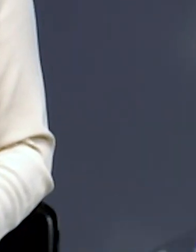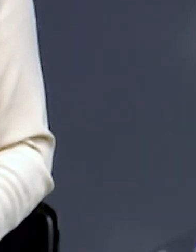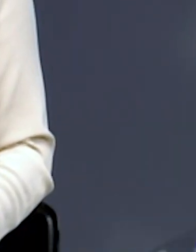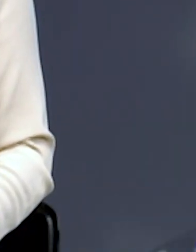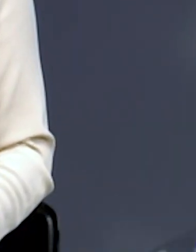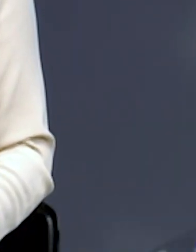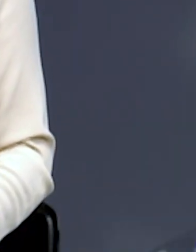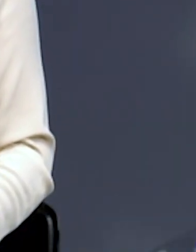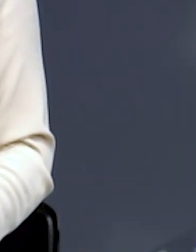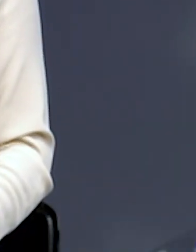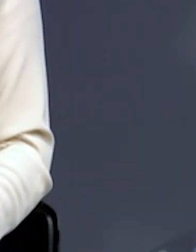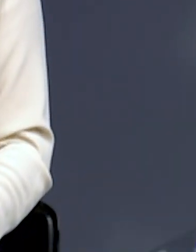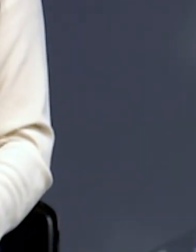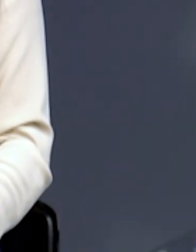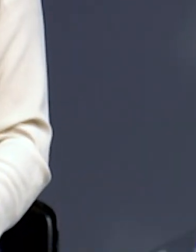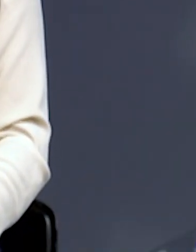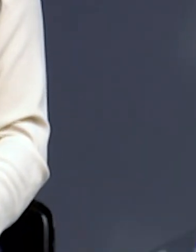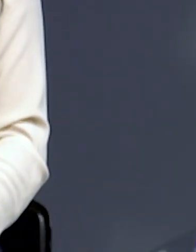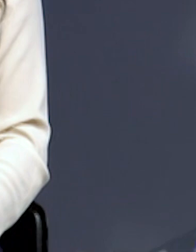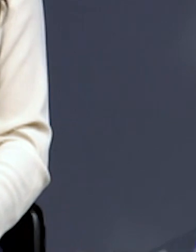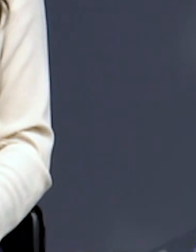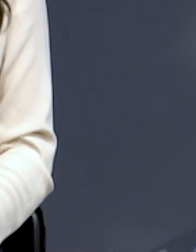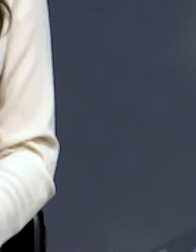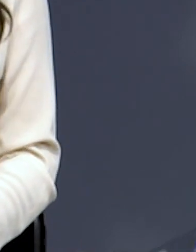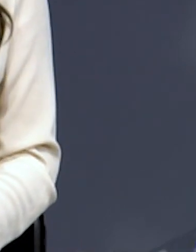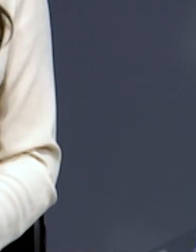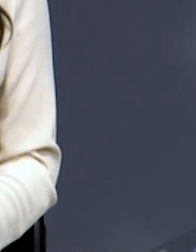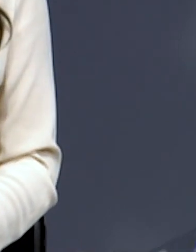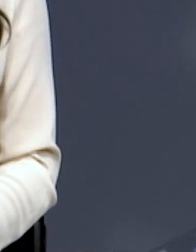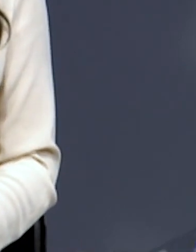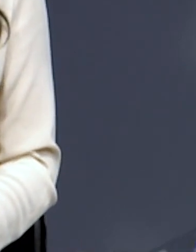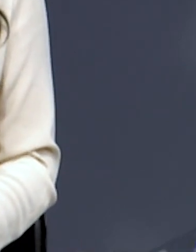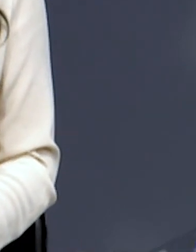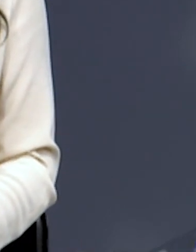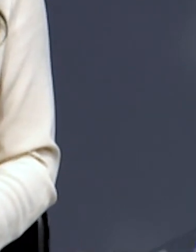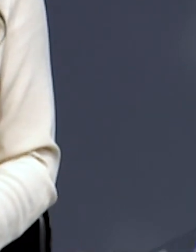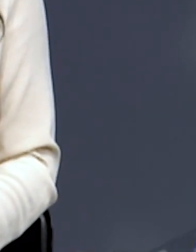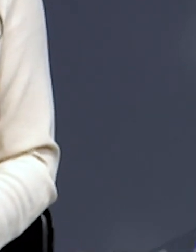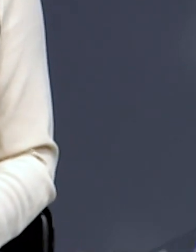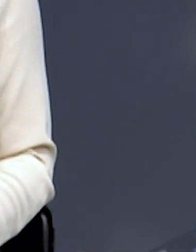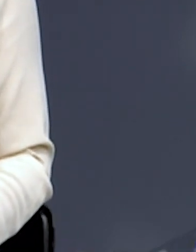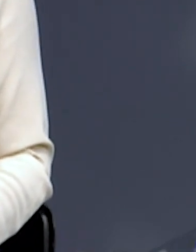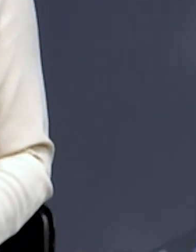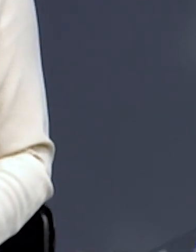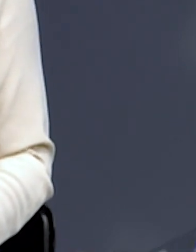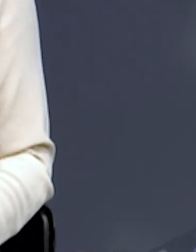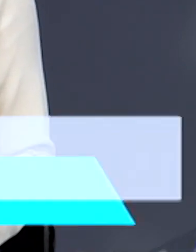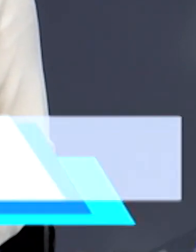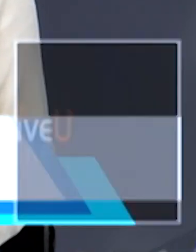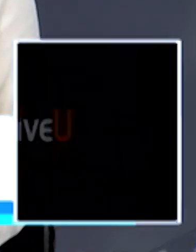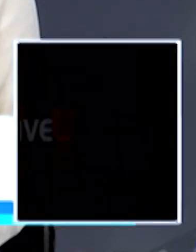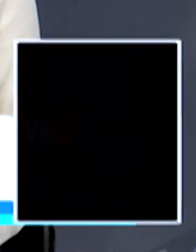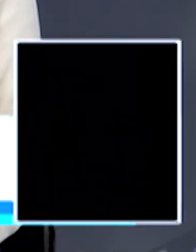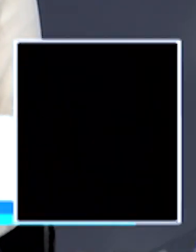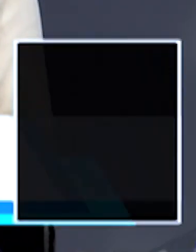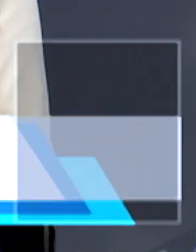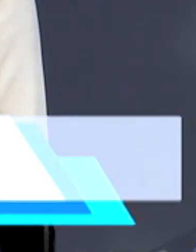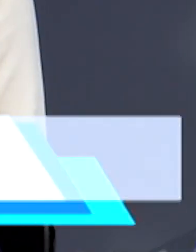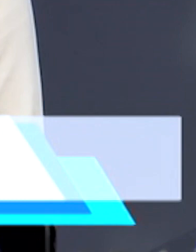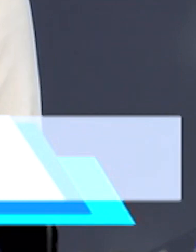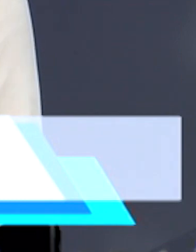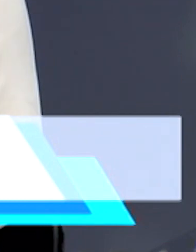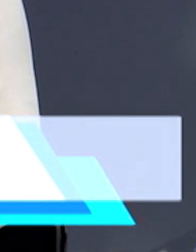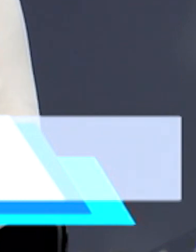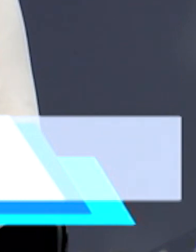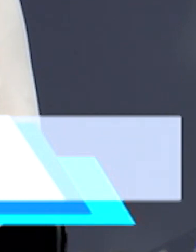Hola, ¿qué tal? Muy buenas noches. Les saluda Ana Marta Arce, 8:04 de la noche. Iniciamos nuestro espacio de Conversamos, hoy